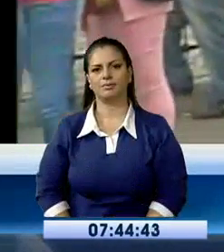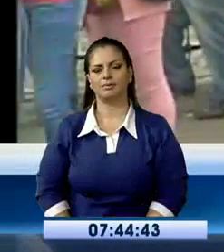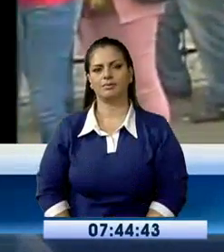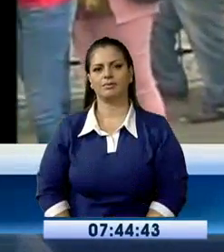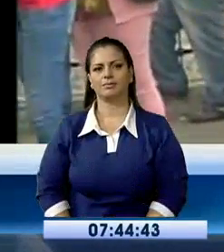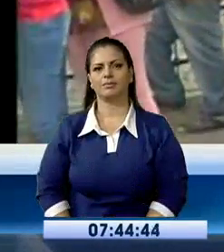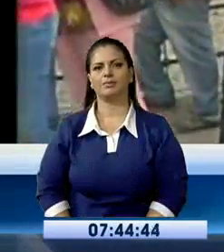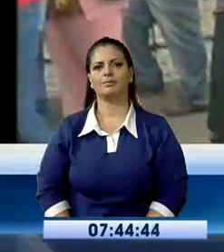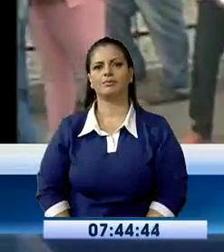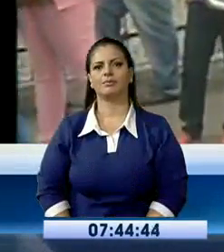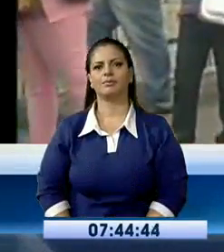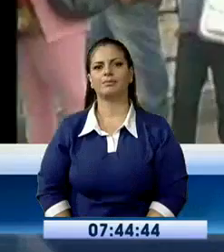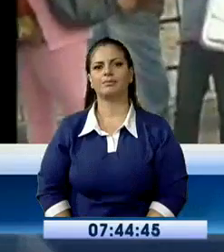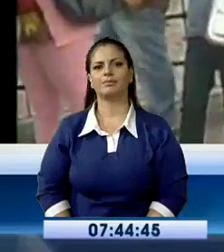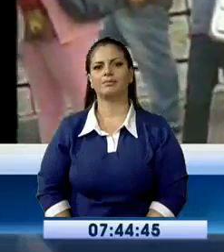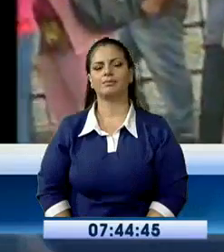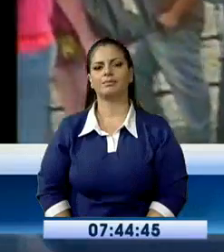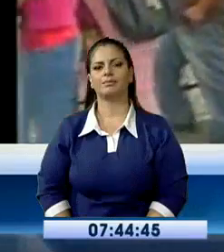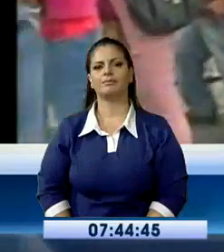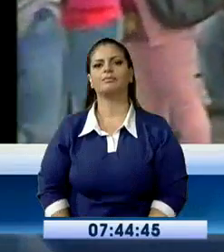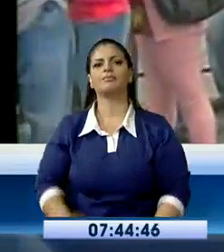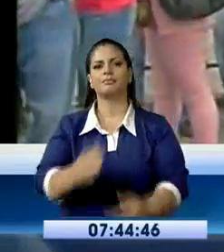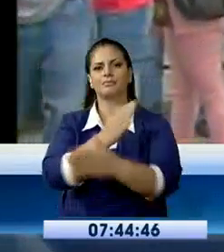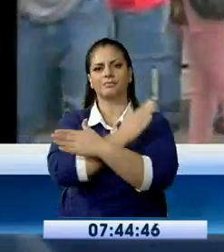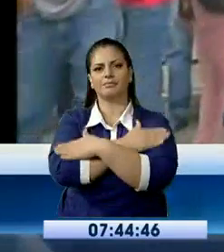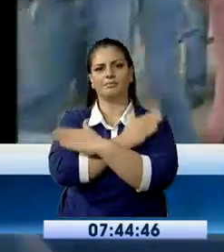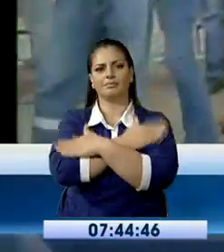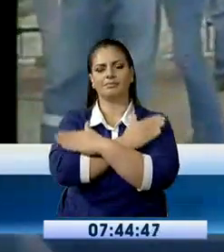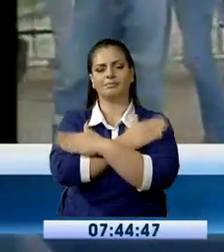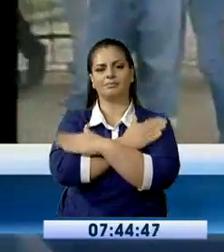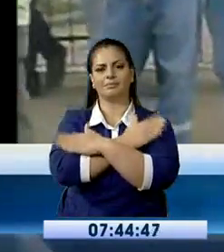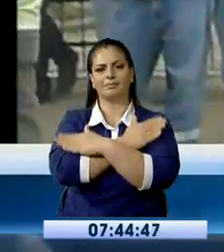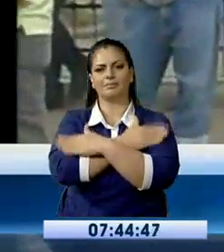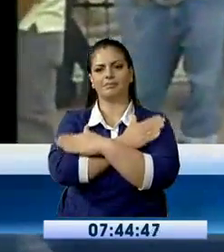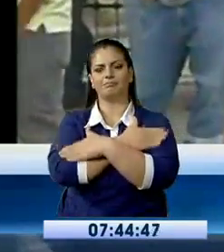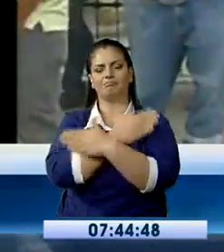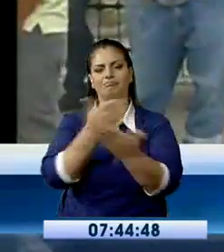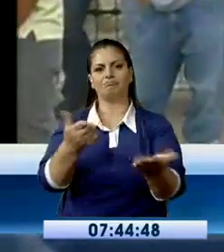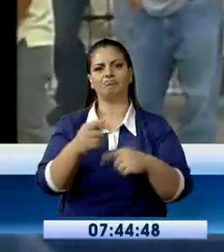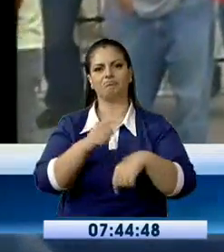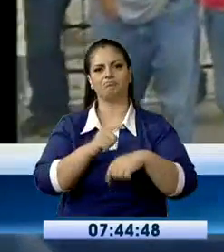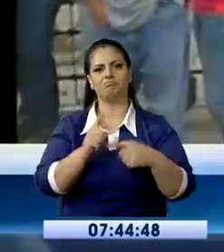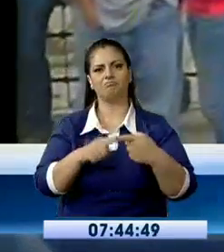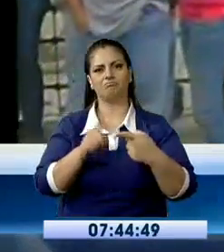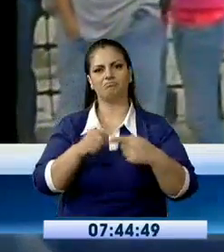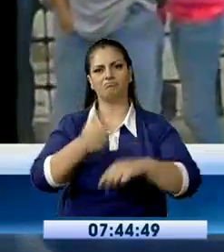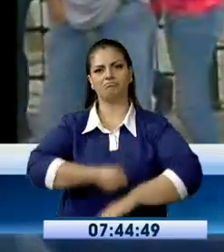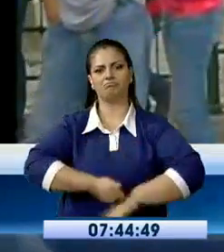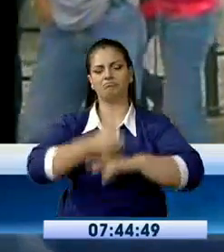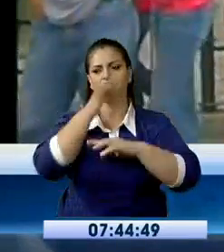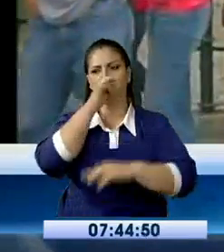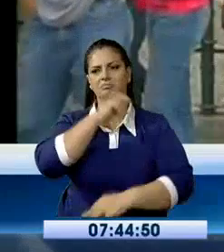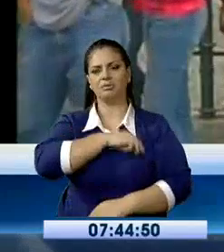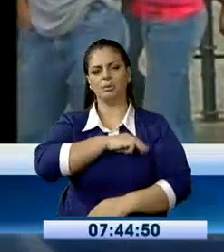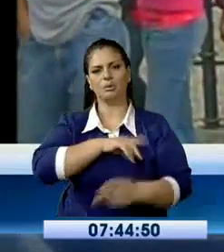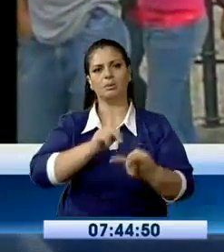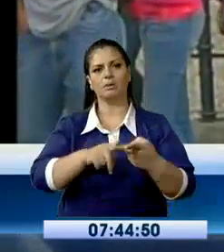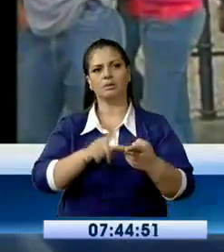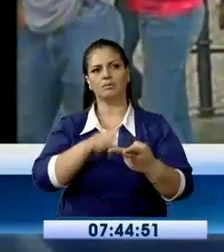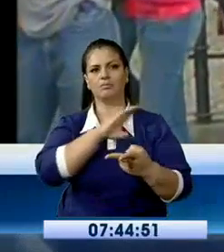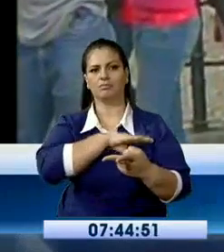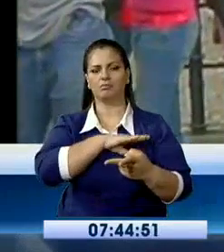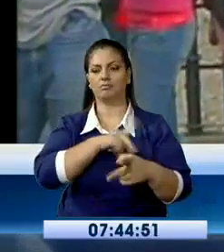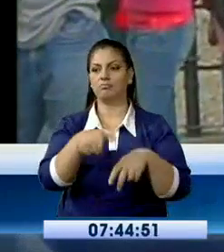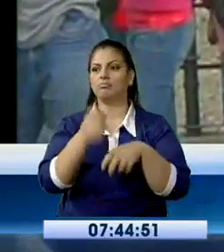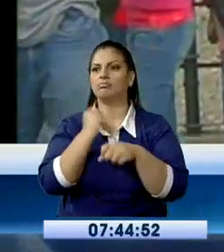mañana. Felicitaciones a los usuarios, a la ATM y a la Policía Nacional por este trabajo integral que se ha hecho